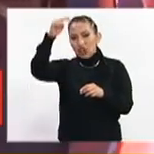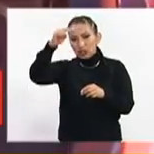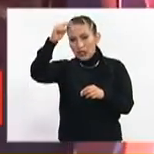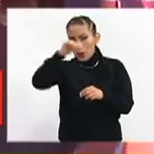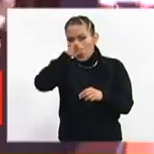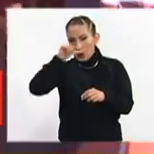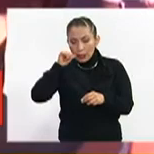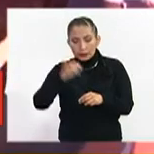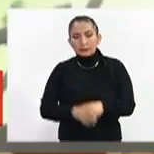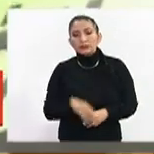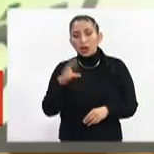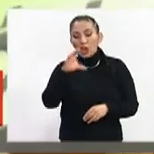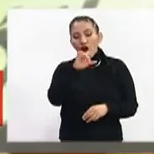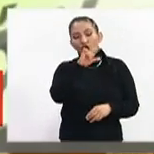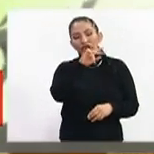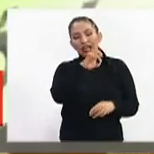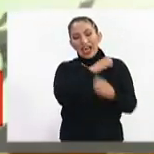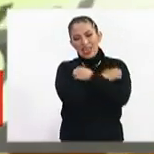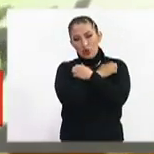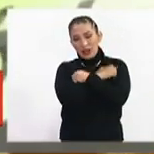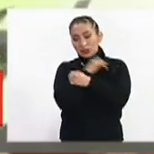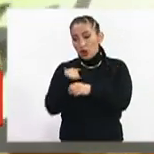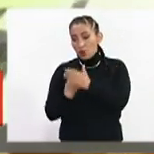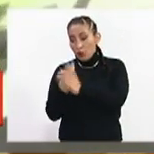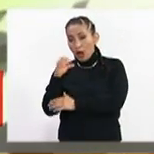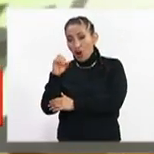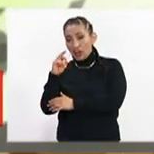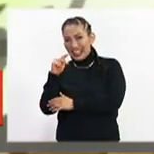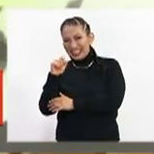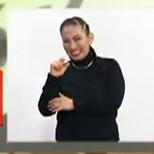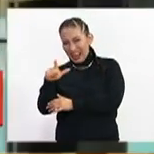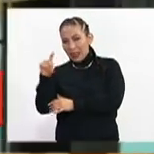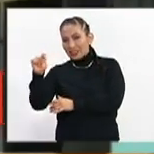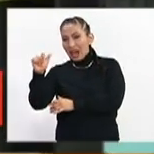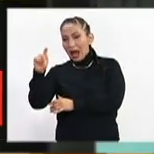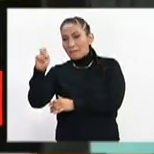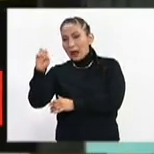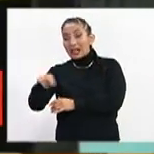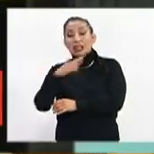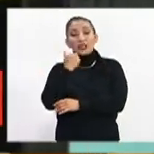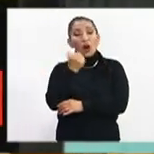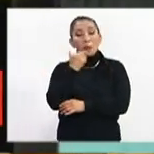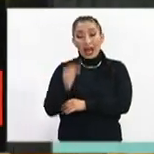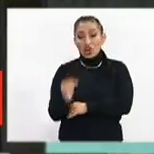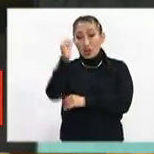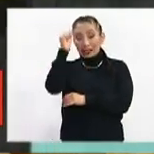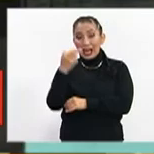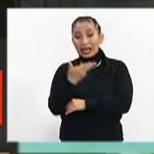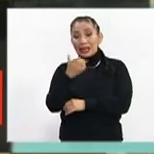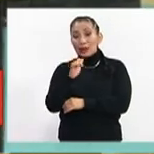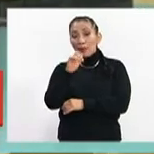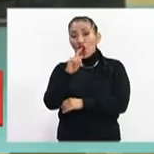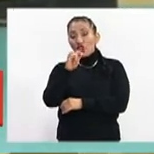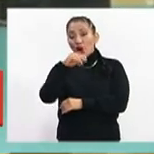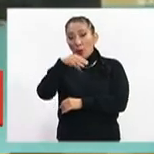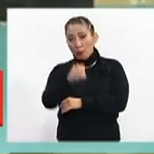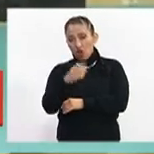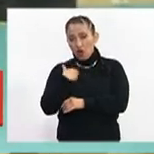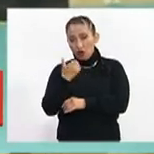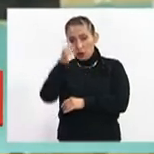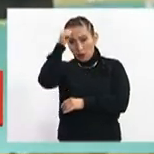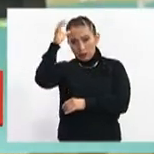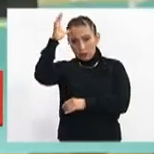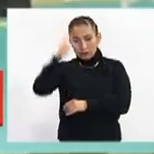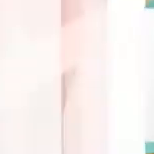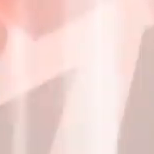Benito Juárez, la colonia Educación y Nueva Oriental Cuapa, en Tlalpan, y la Roma Norte e Hipódromo Condesa, esto en la delegación